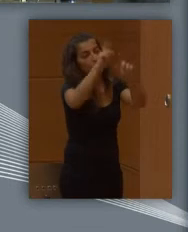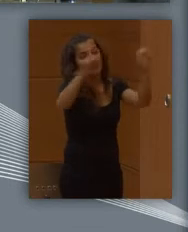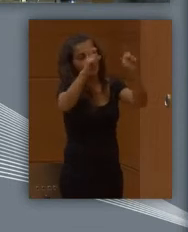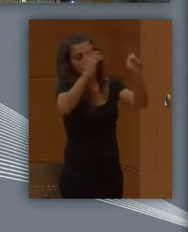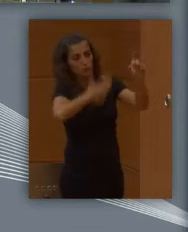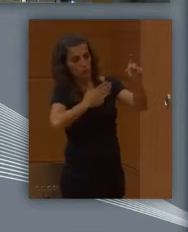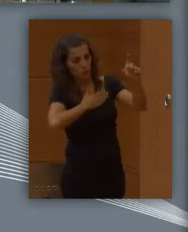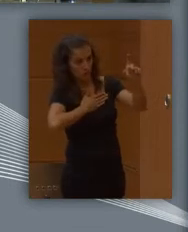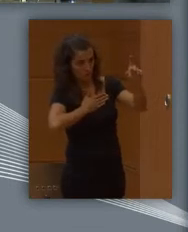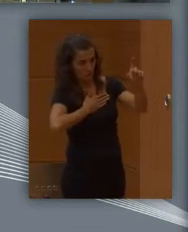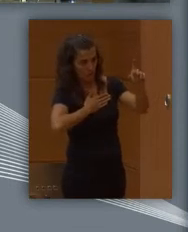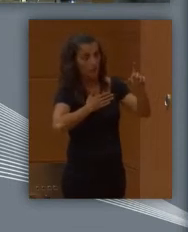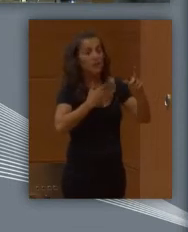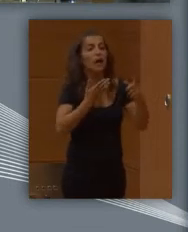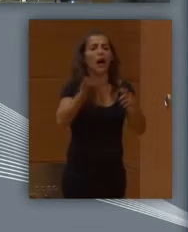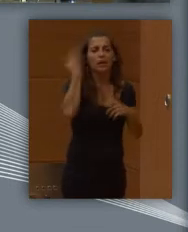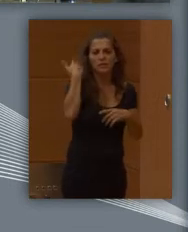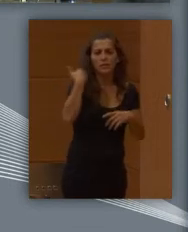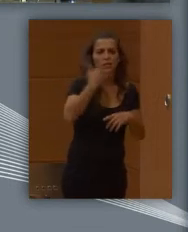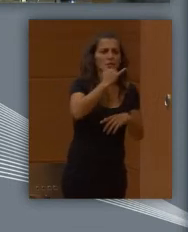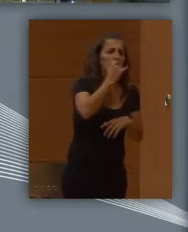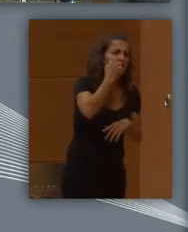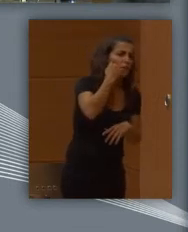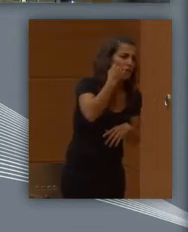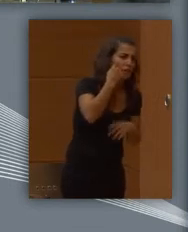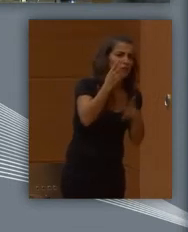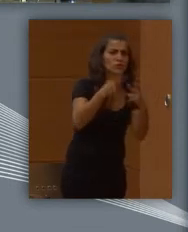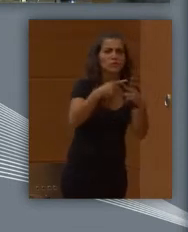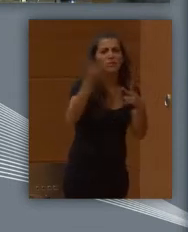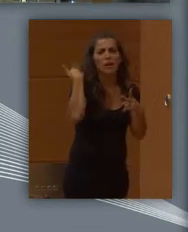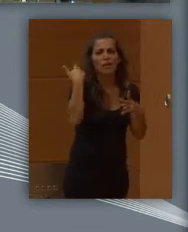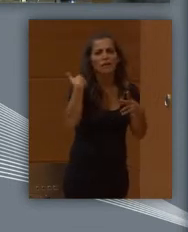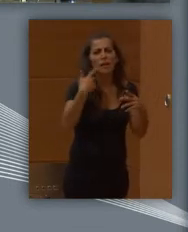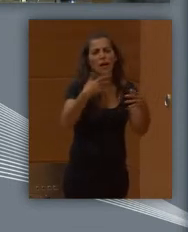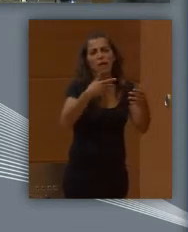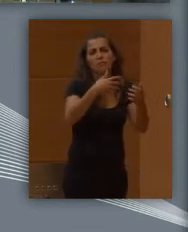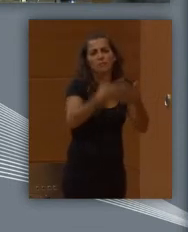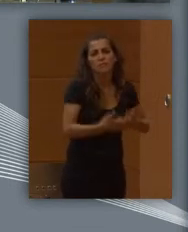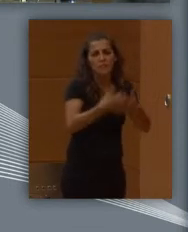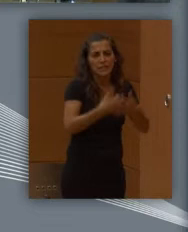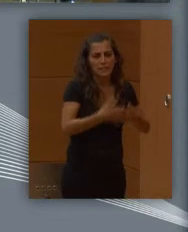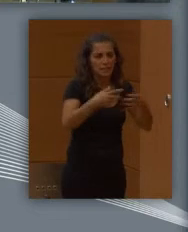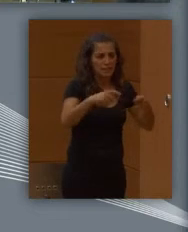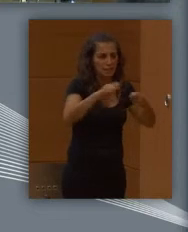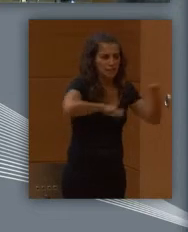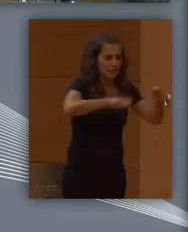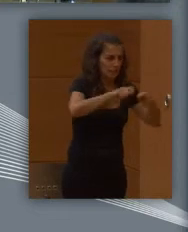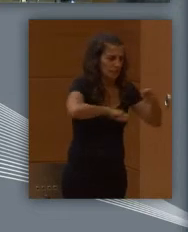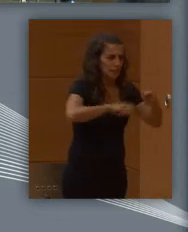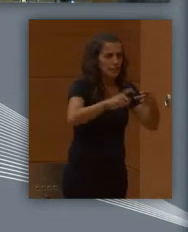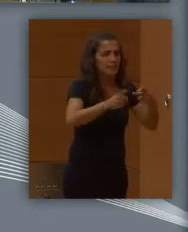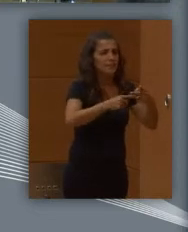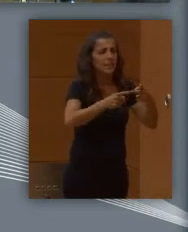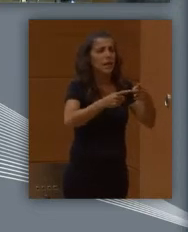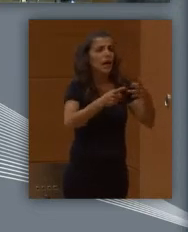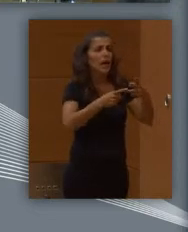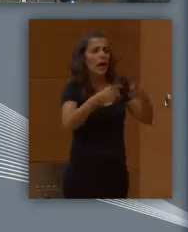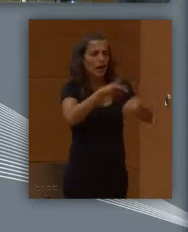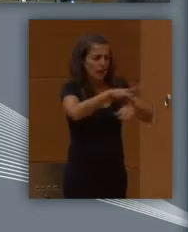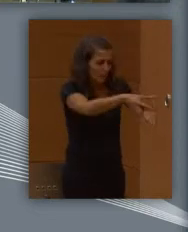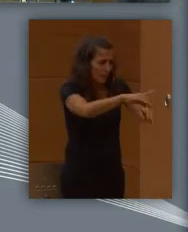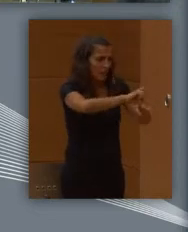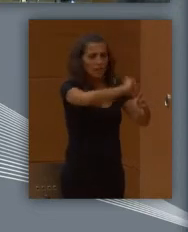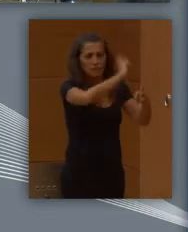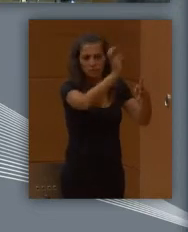había ordenadores, había teléfonos, había máquinas de check-in, había agencias. Todo eso seguramente tenga que